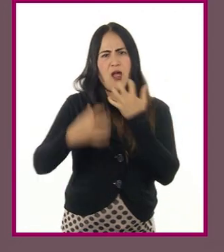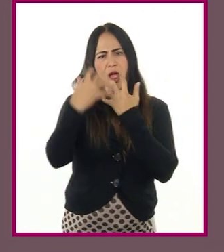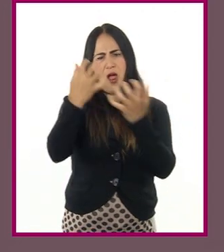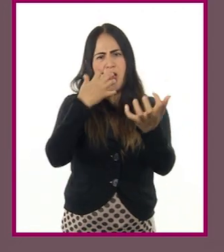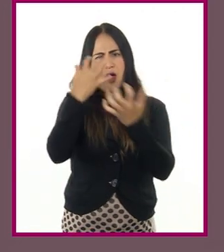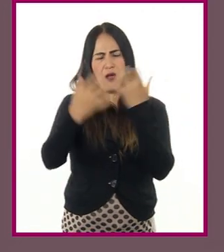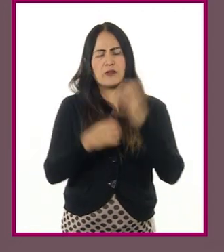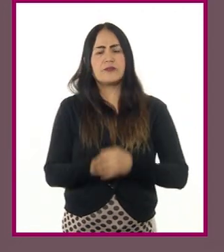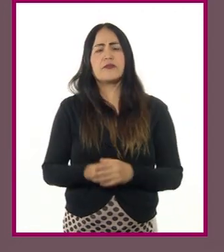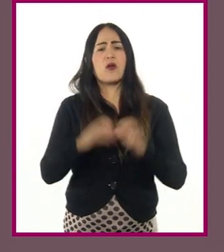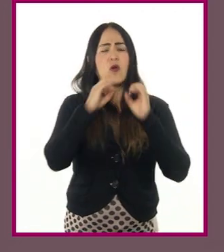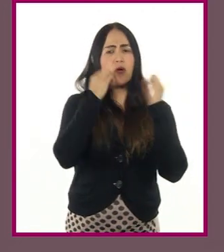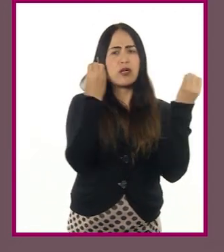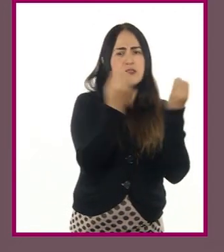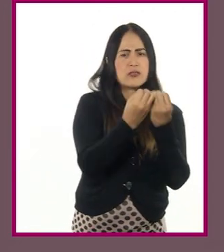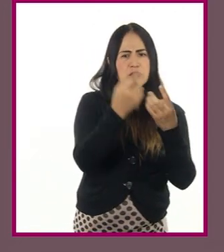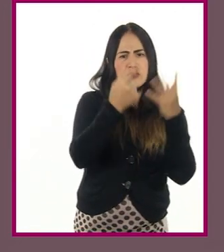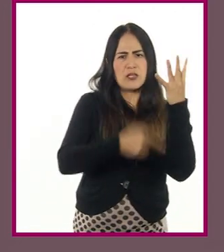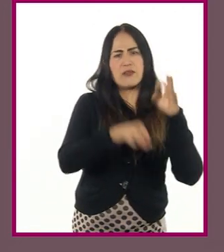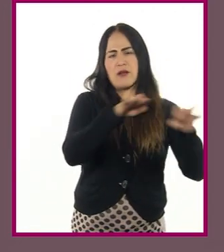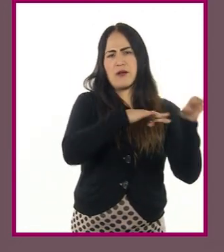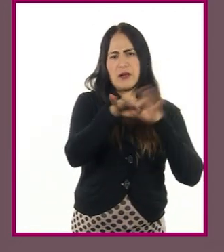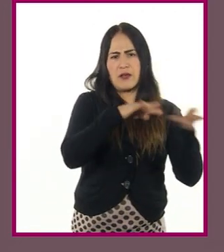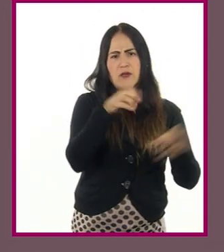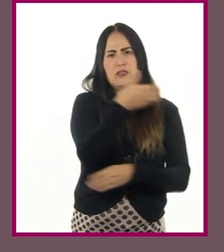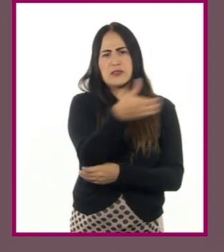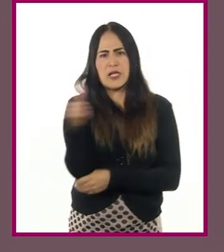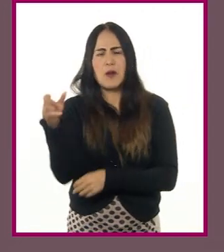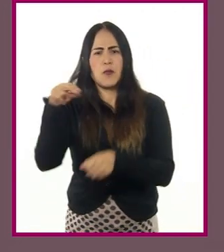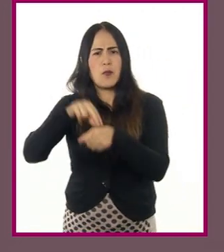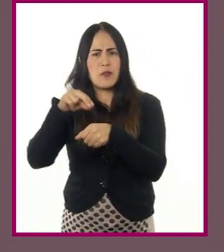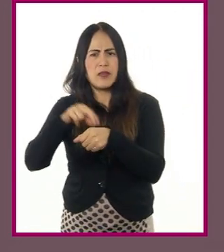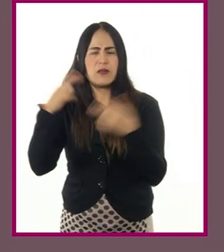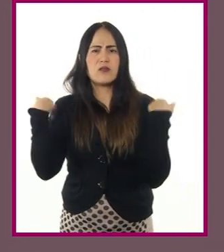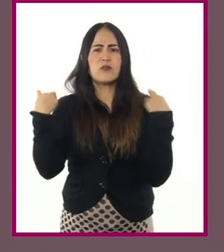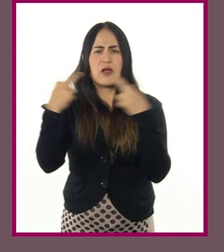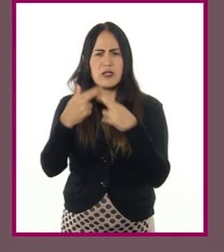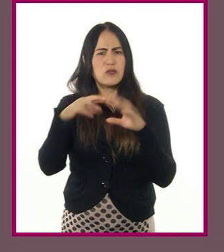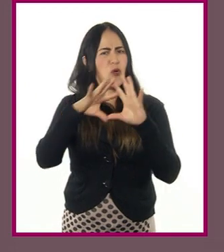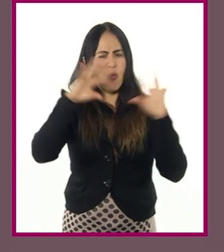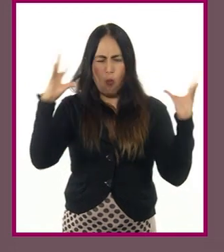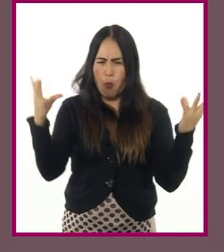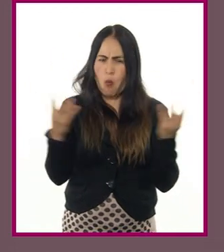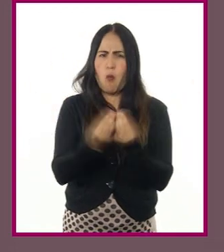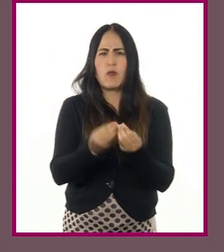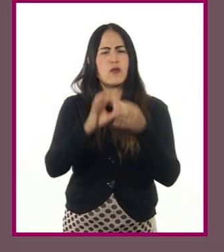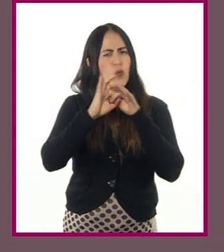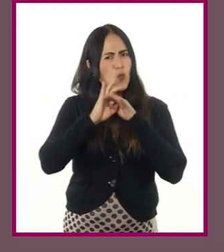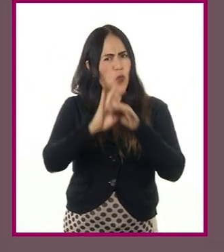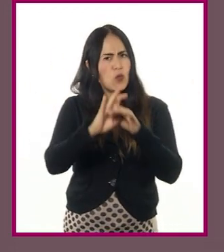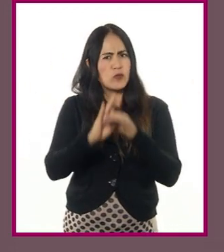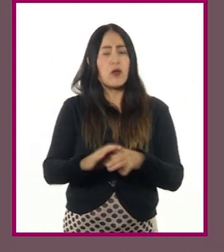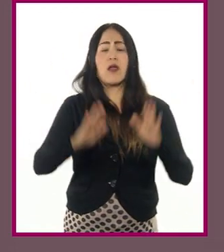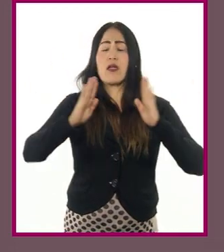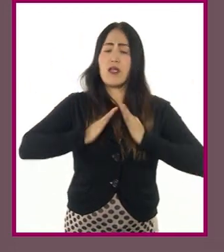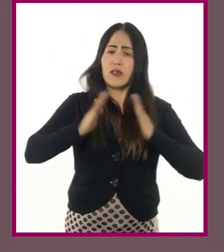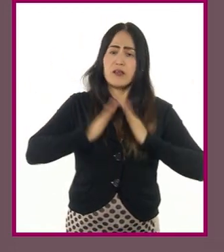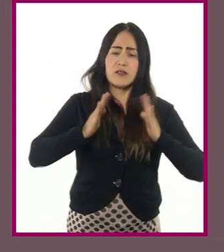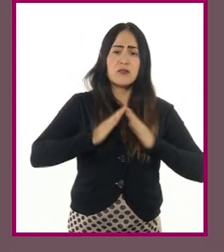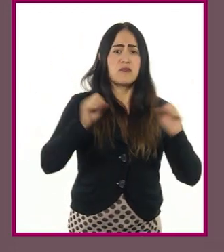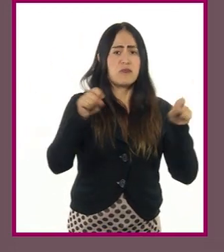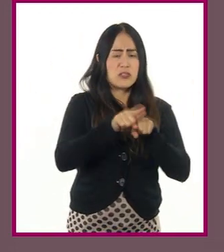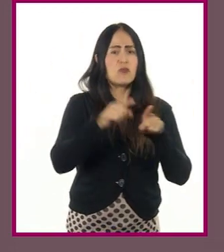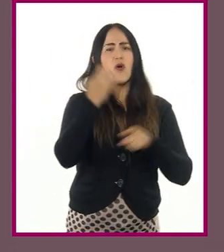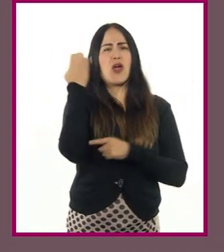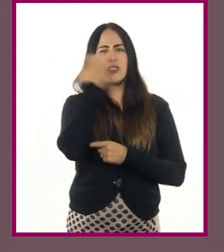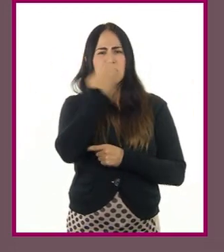Organizaciones obreras y campesinas, así como médicos y maestros, se unieron. El ejército tomó varios planteles,